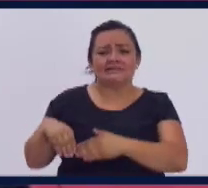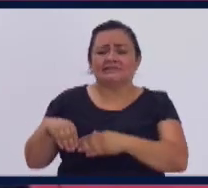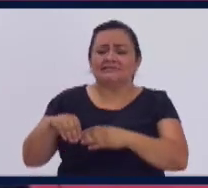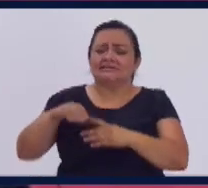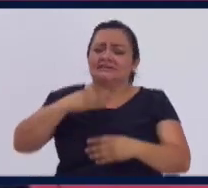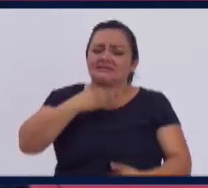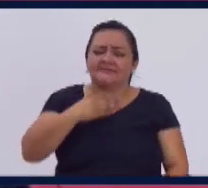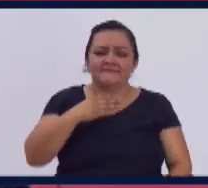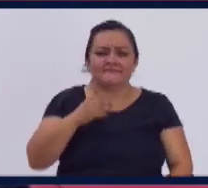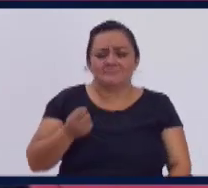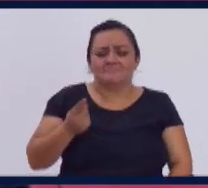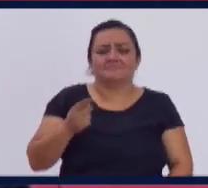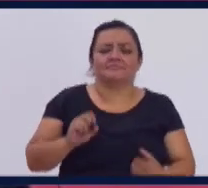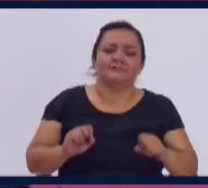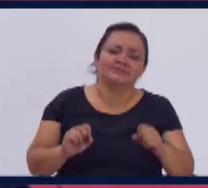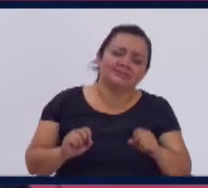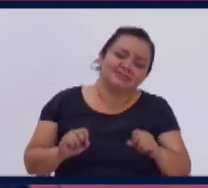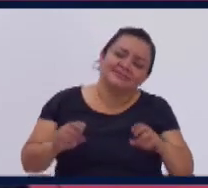porque ya están muriendo.